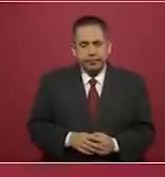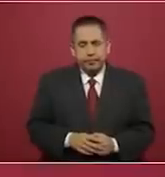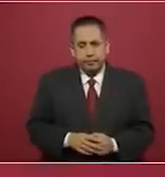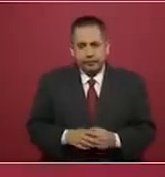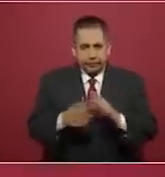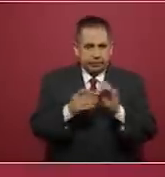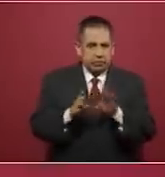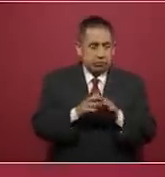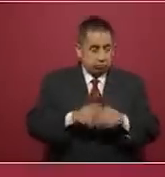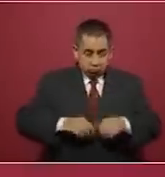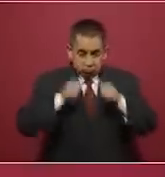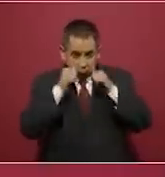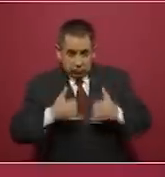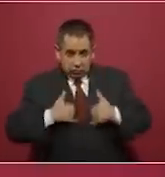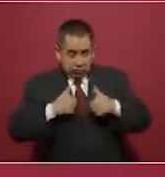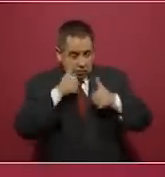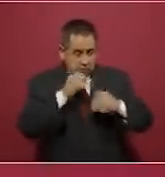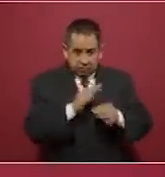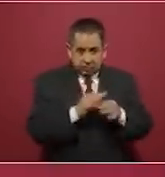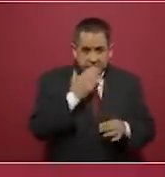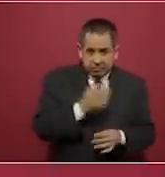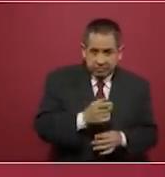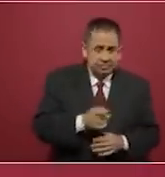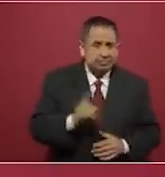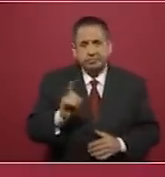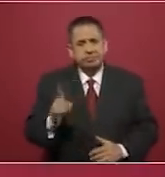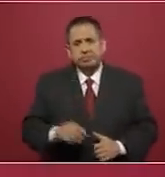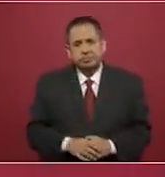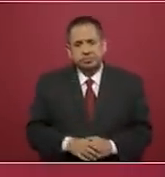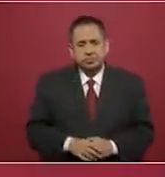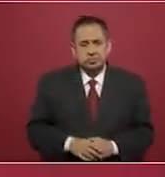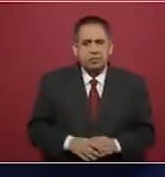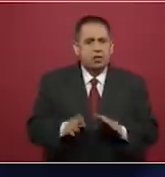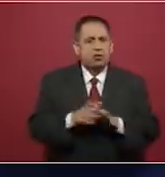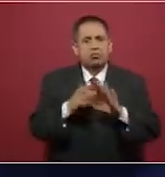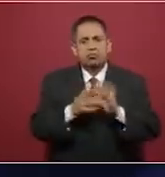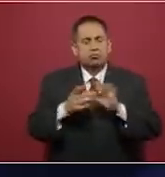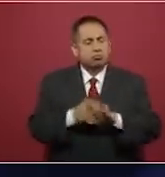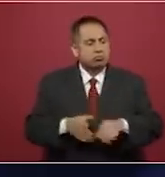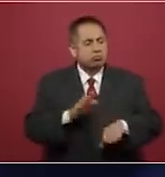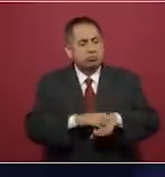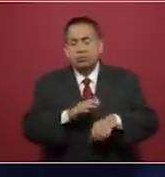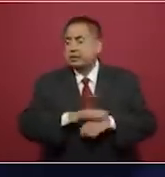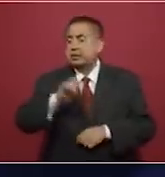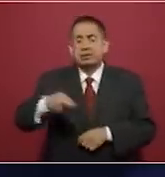atendieron a los jóvenes no sólo los etiquetaron